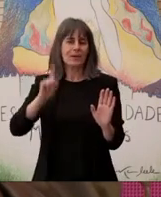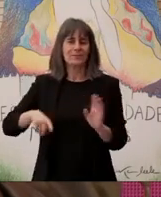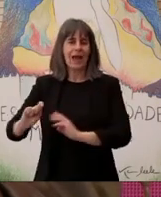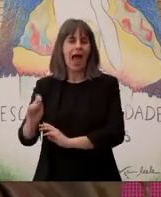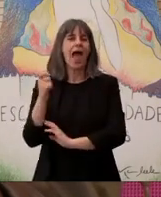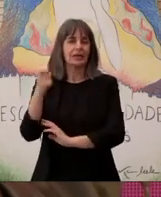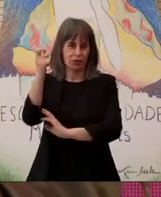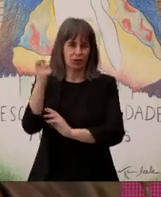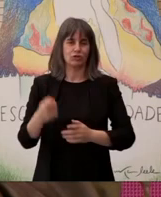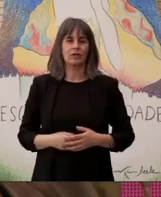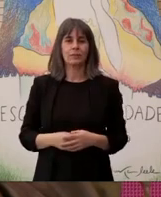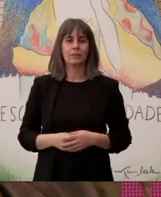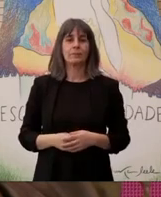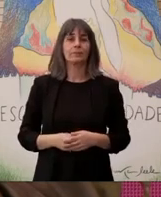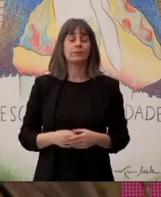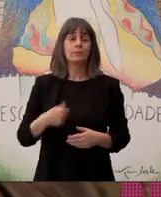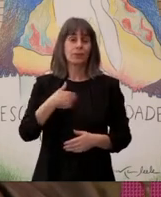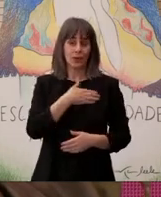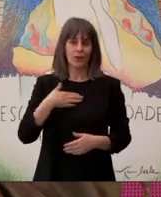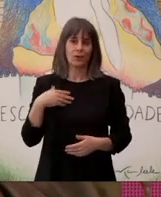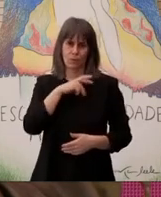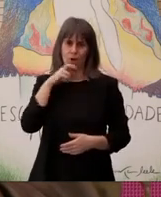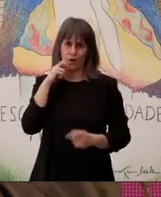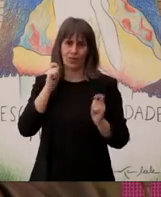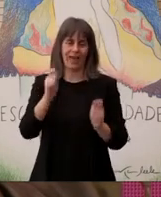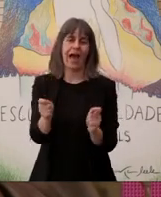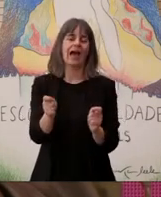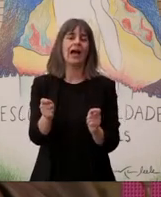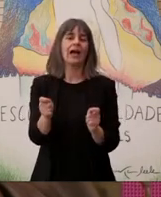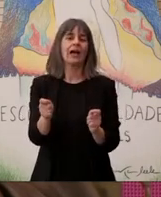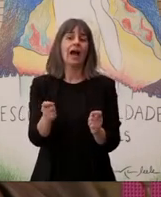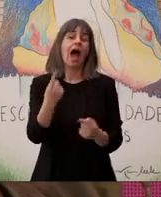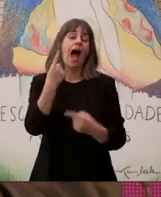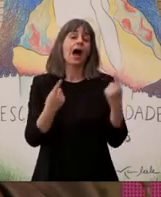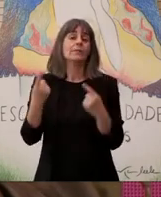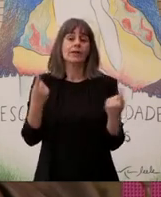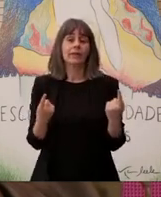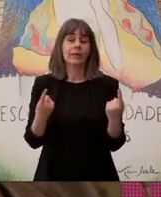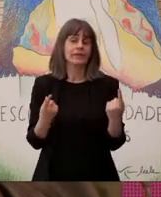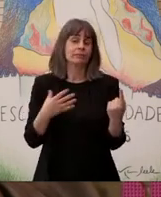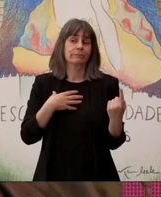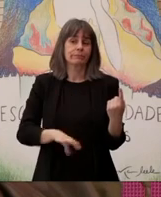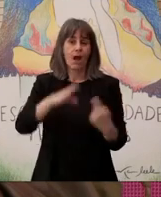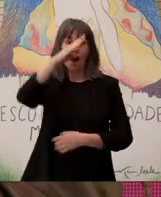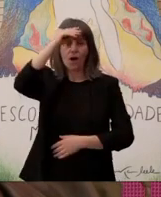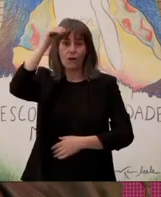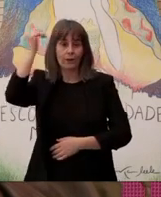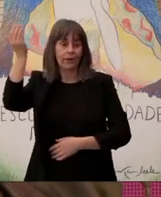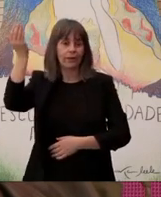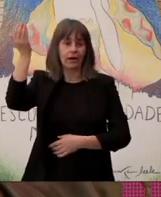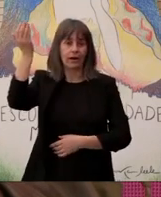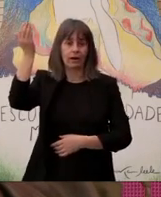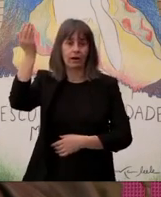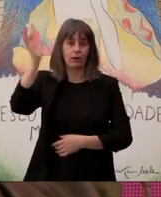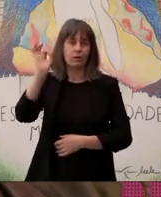eucar o poner en valor Encarna puso un valor y o concordo en que las veces es que está esquecido o hay una voluntad de no